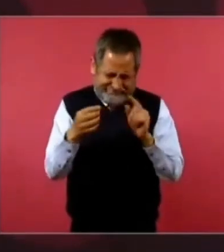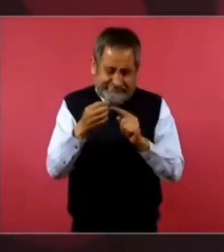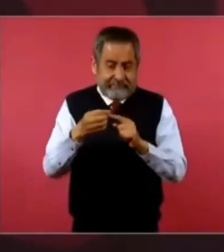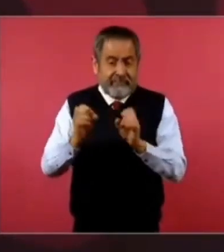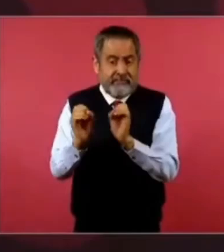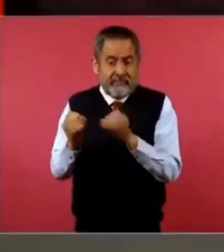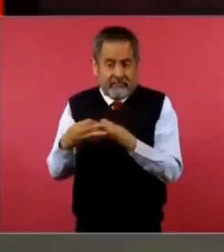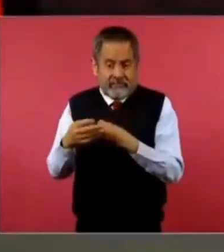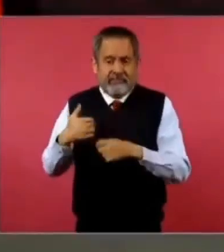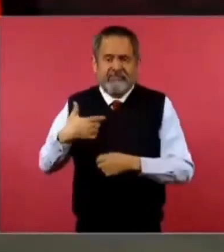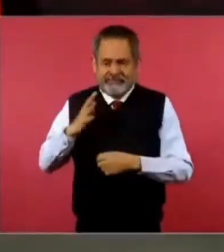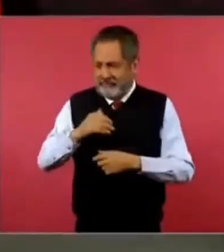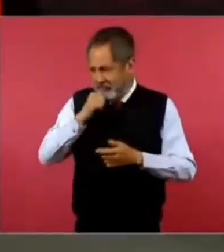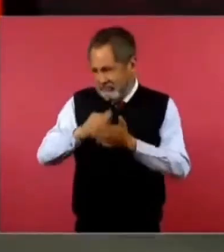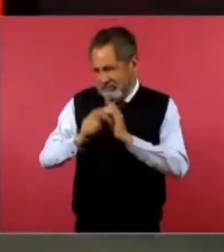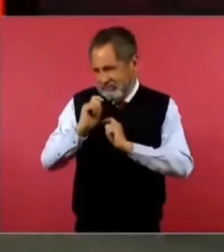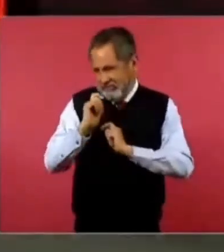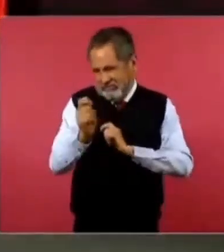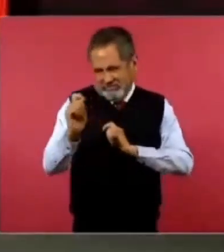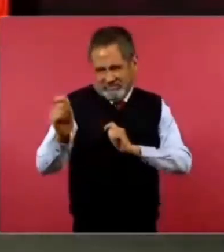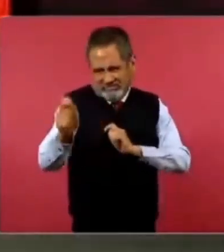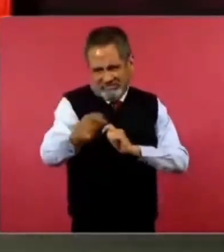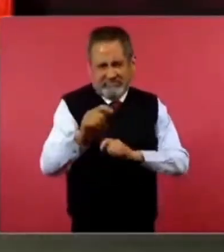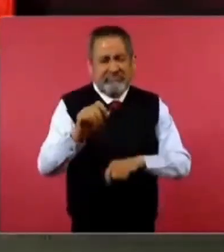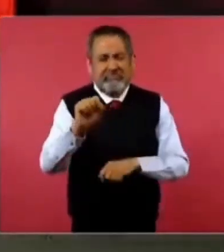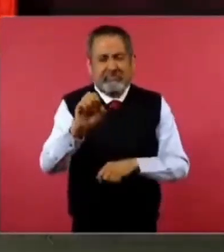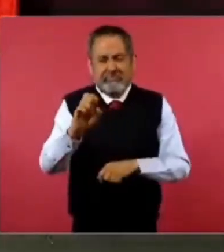que he enviado al secretario de la Defensa,